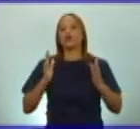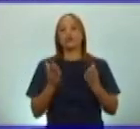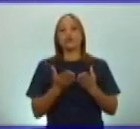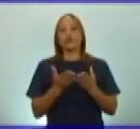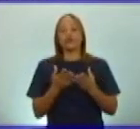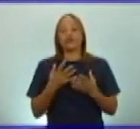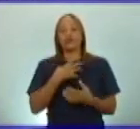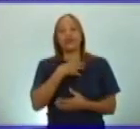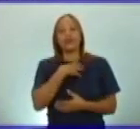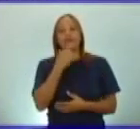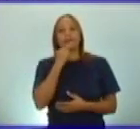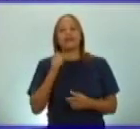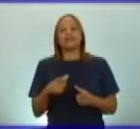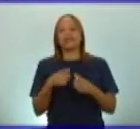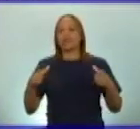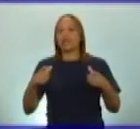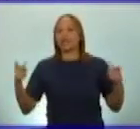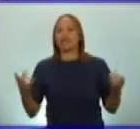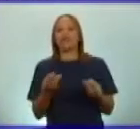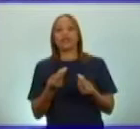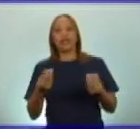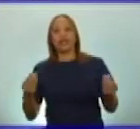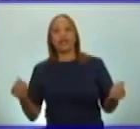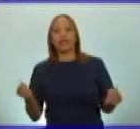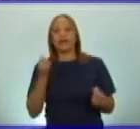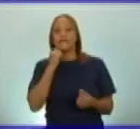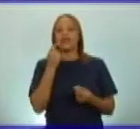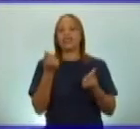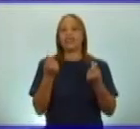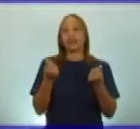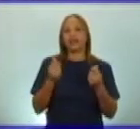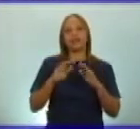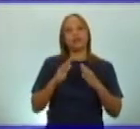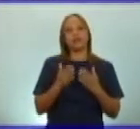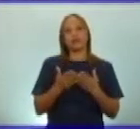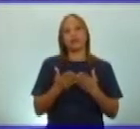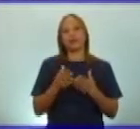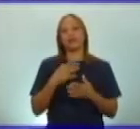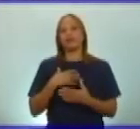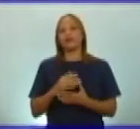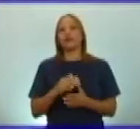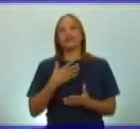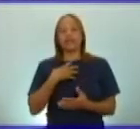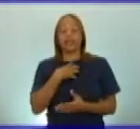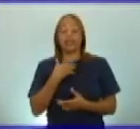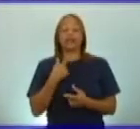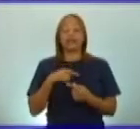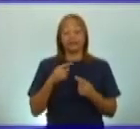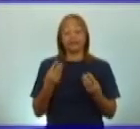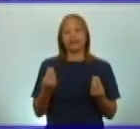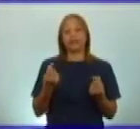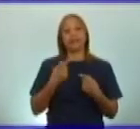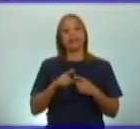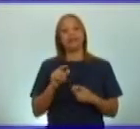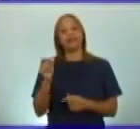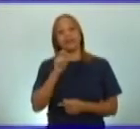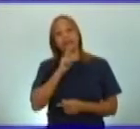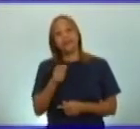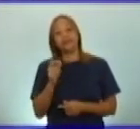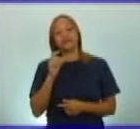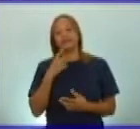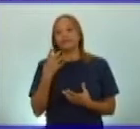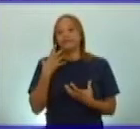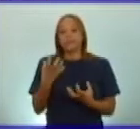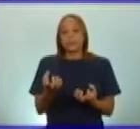más terrenos, más riqueza, más países bajo su dominio de los que ya tenían. Qué agonía, ¿verdad? ¿Qué